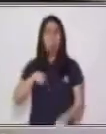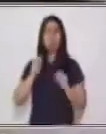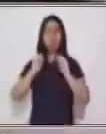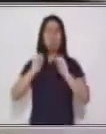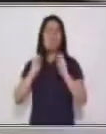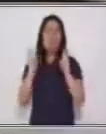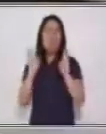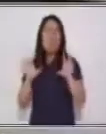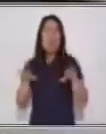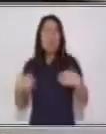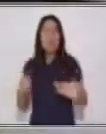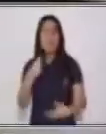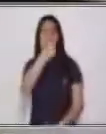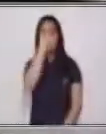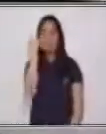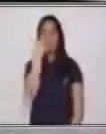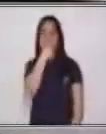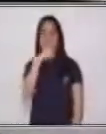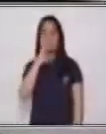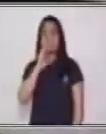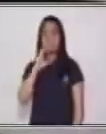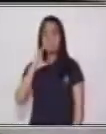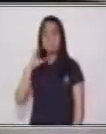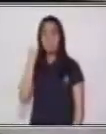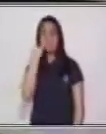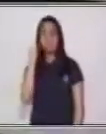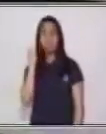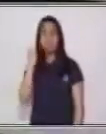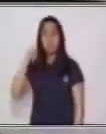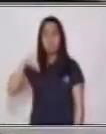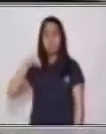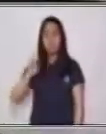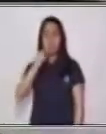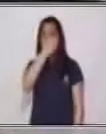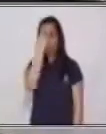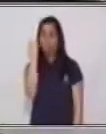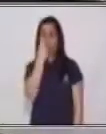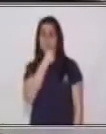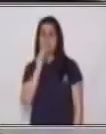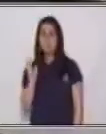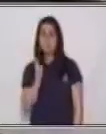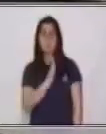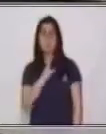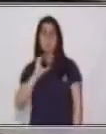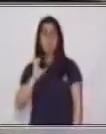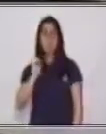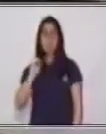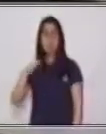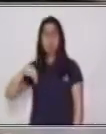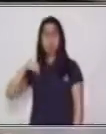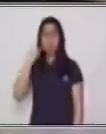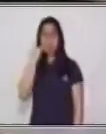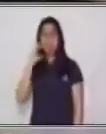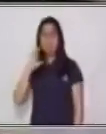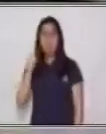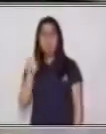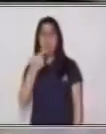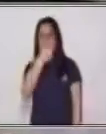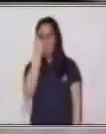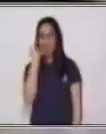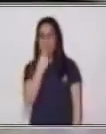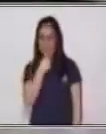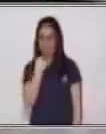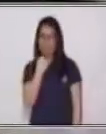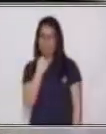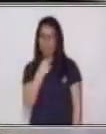de secciones cónicas del área de cuarto bachillerato. Si en casa hay alguna persona con